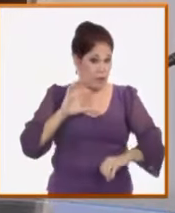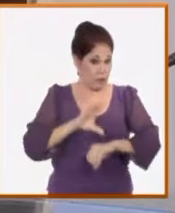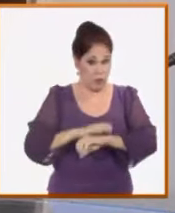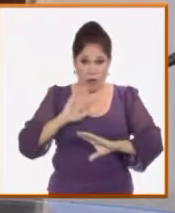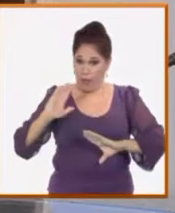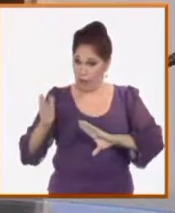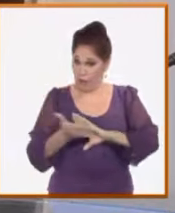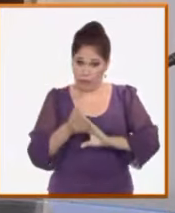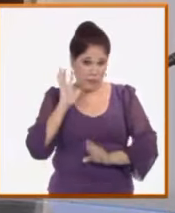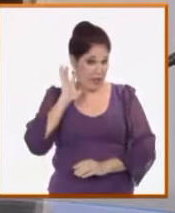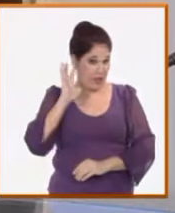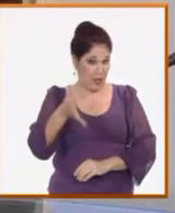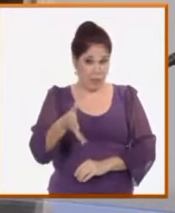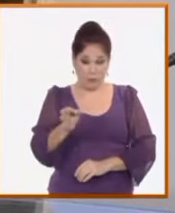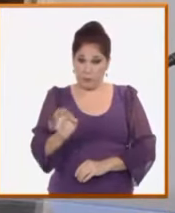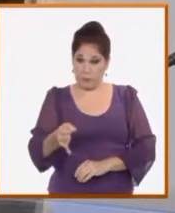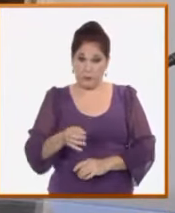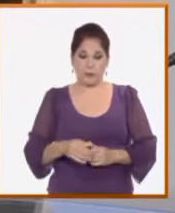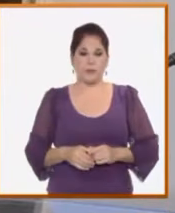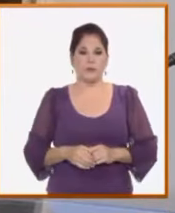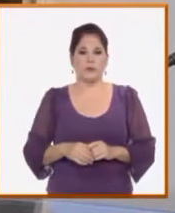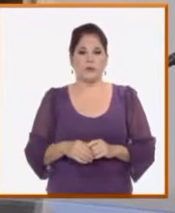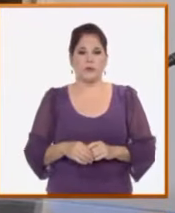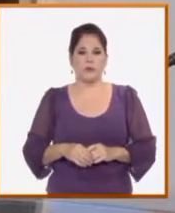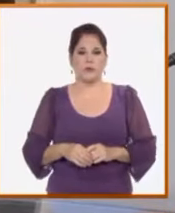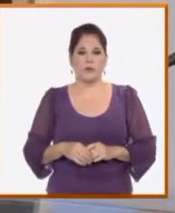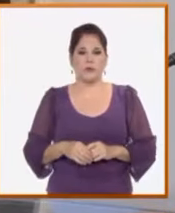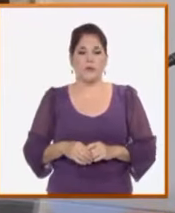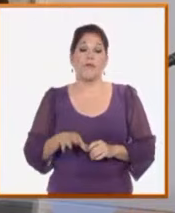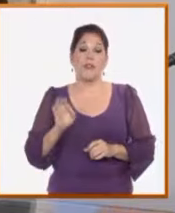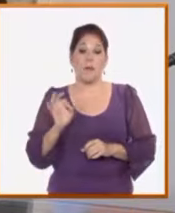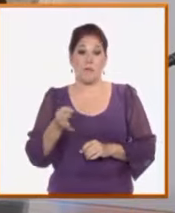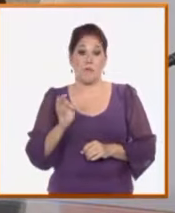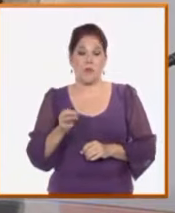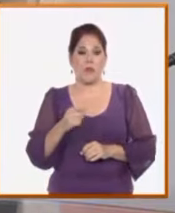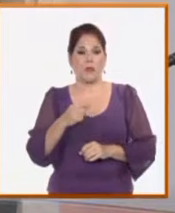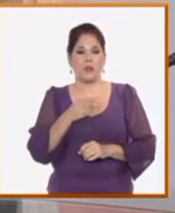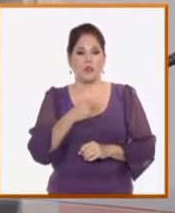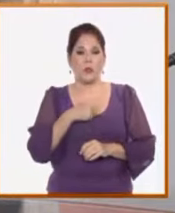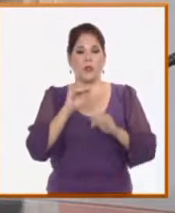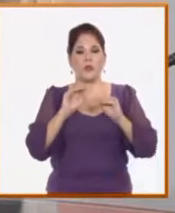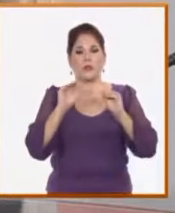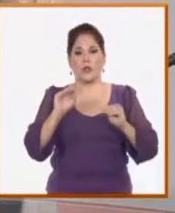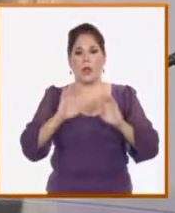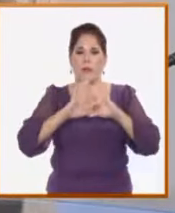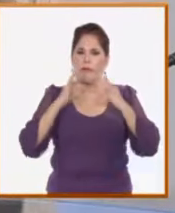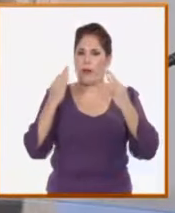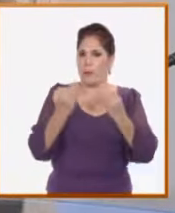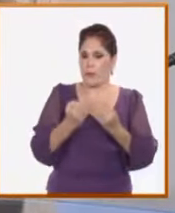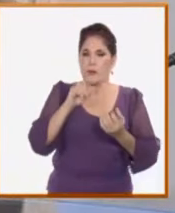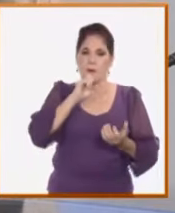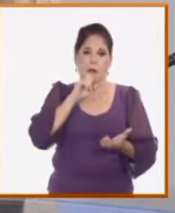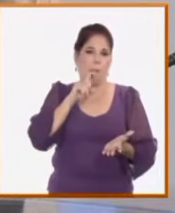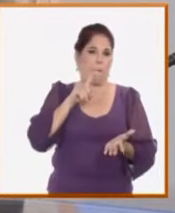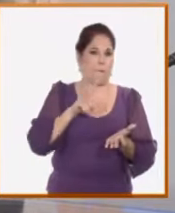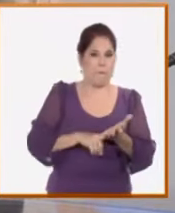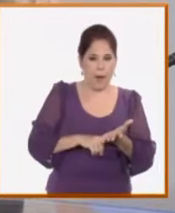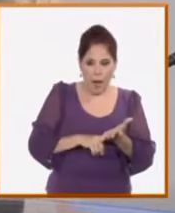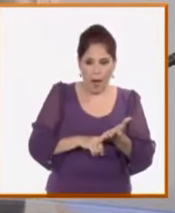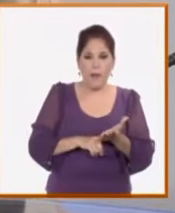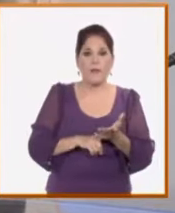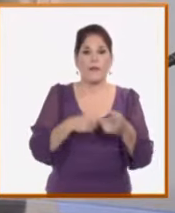justicia eh Revolucionaria aquí hacer un llamamiento a la familia a los padres a